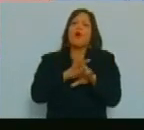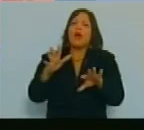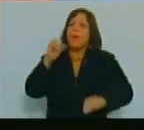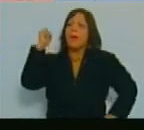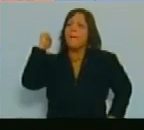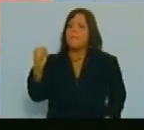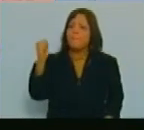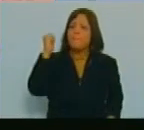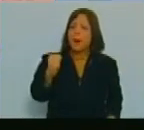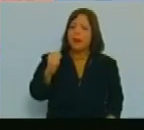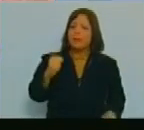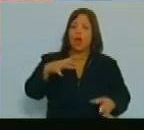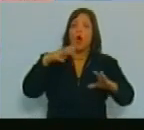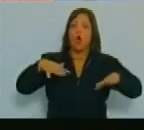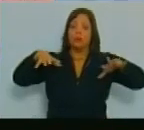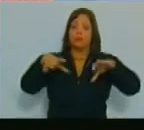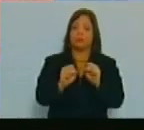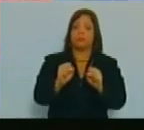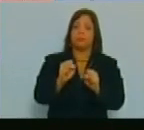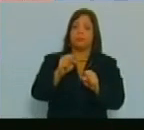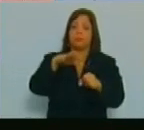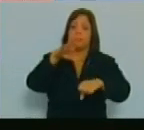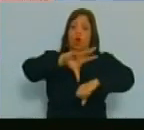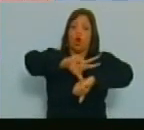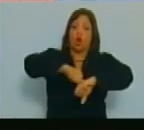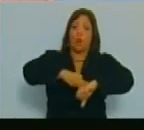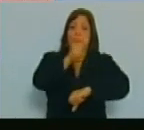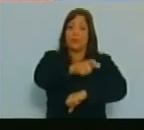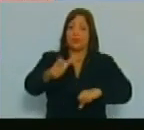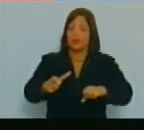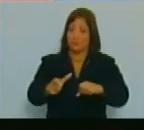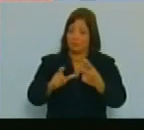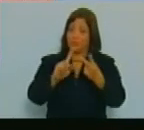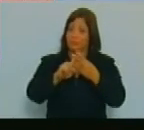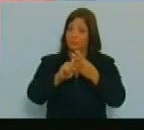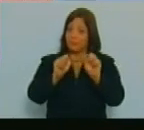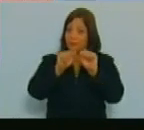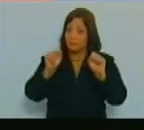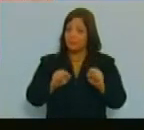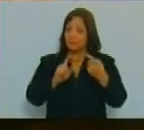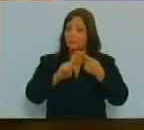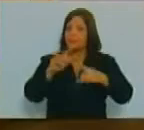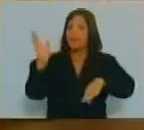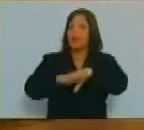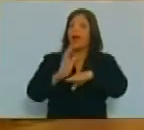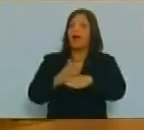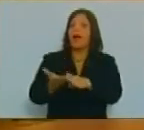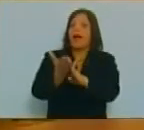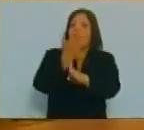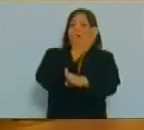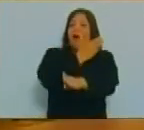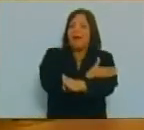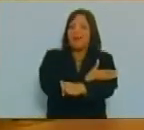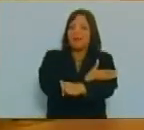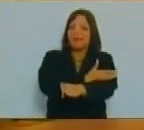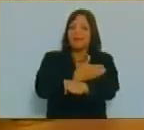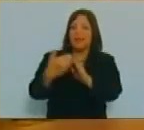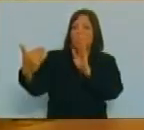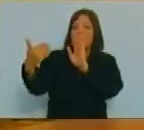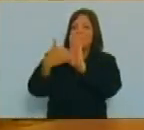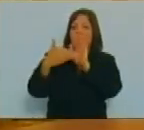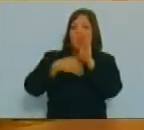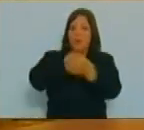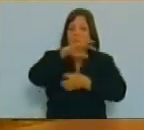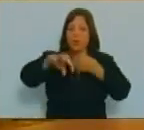o secuestro que tiene un sistema de alerta temprana para anteponernos a las amenazas al orden